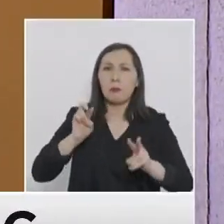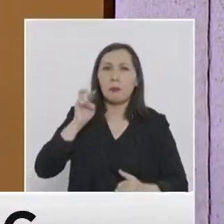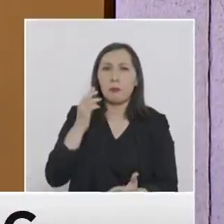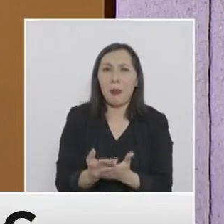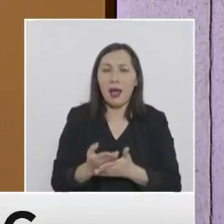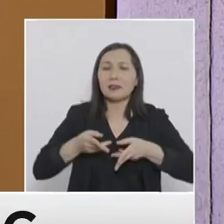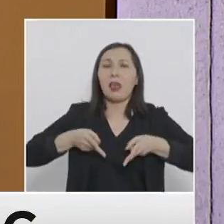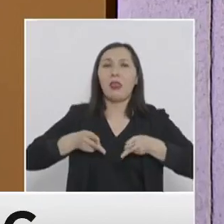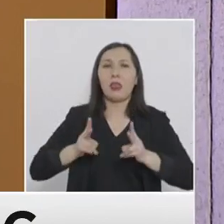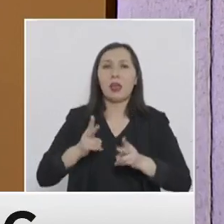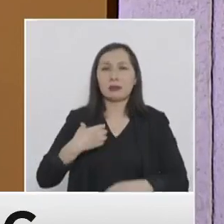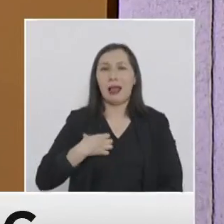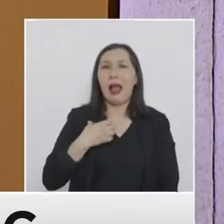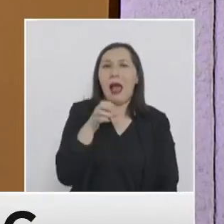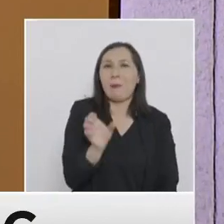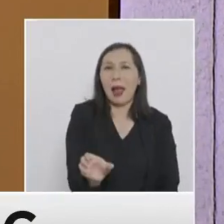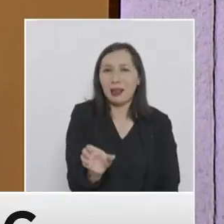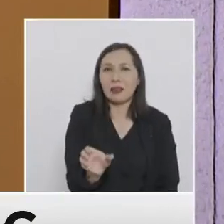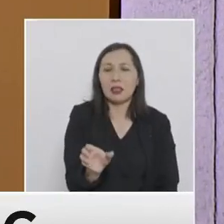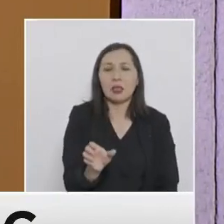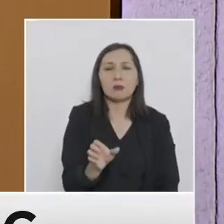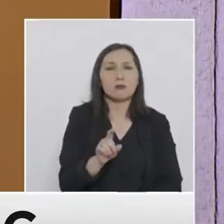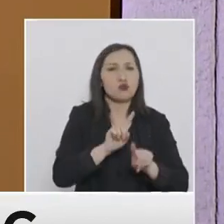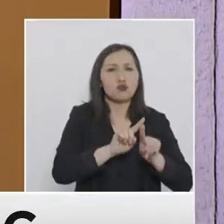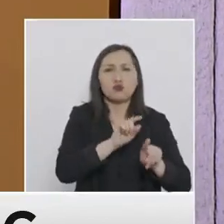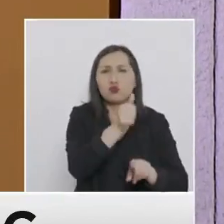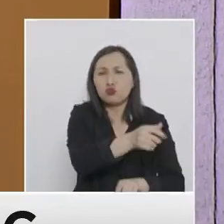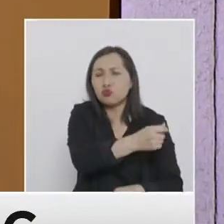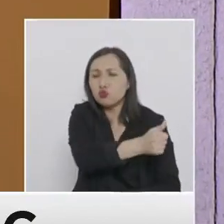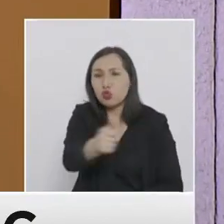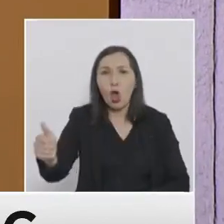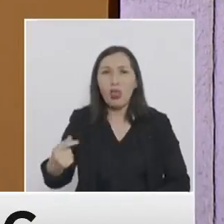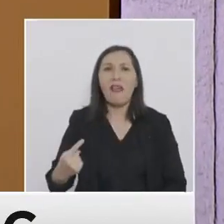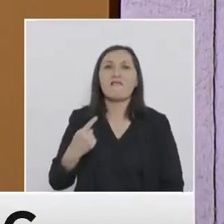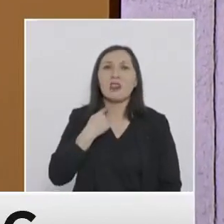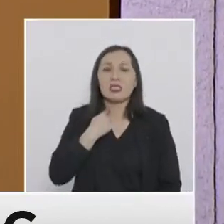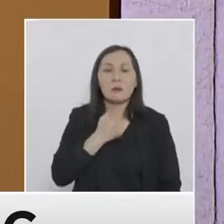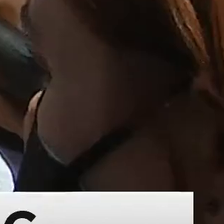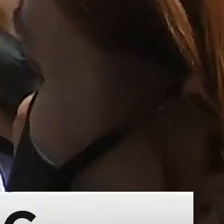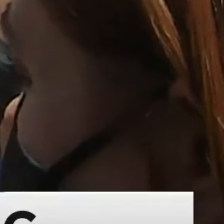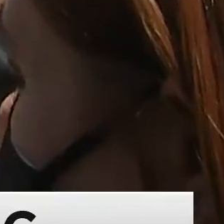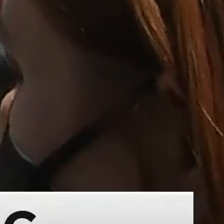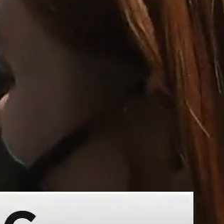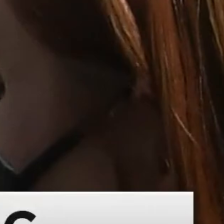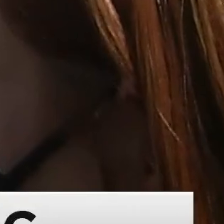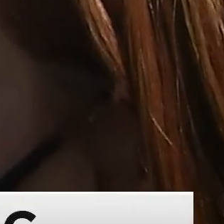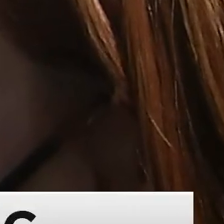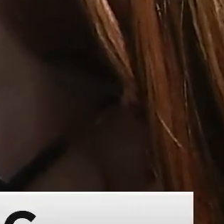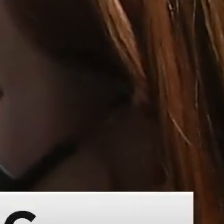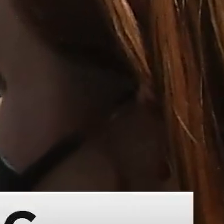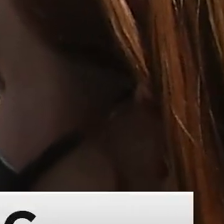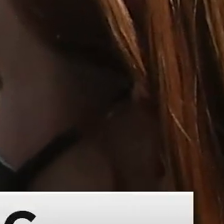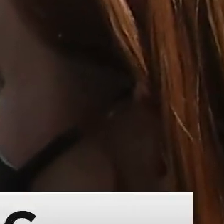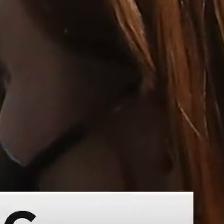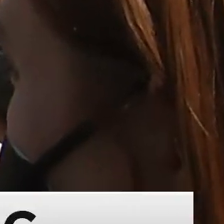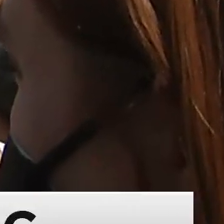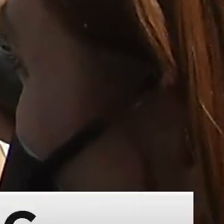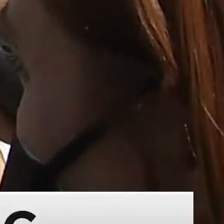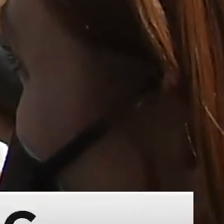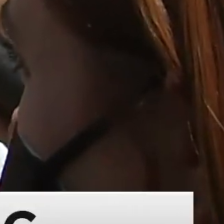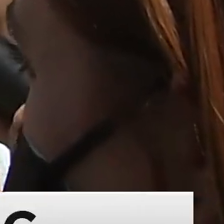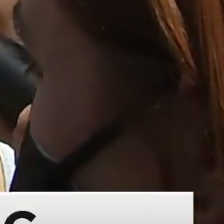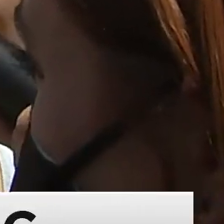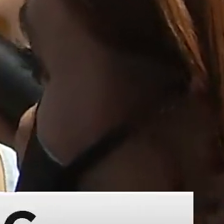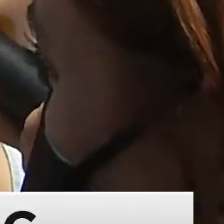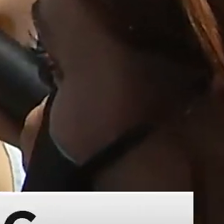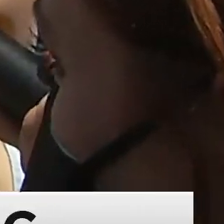derecho y la empatía con todas las víctimas. Sí, con todas las víctimas. Lo que podemos decir por el momento es que no vamos